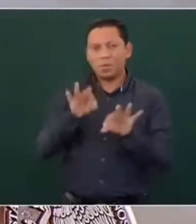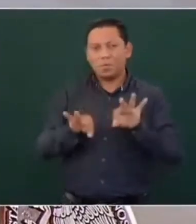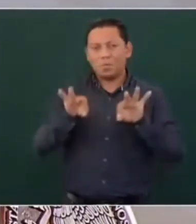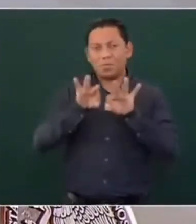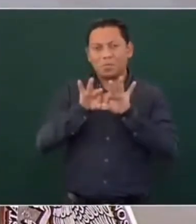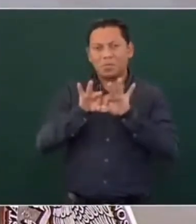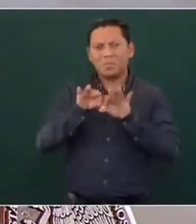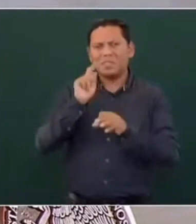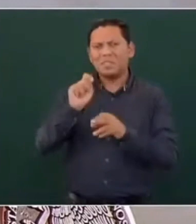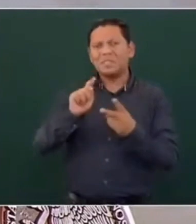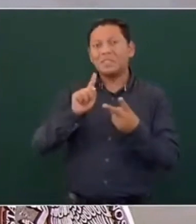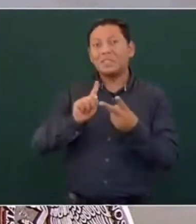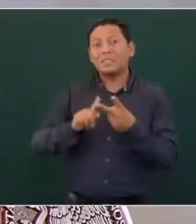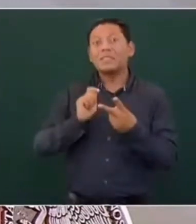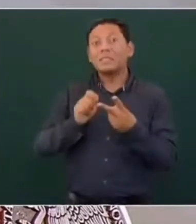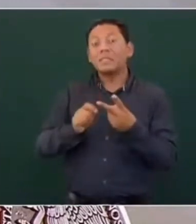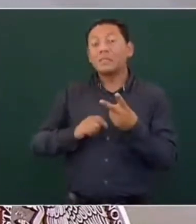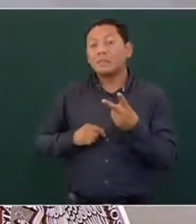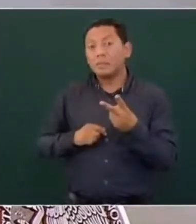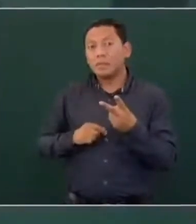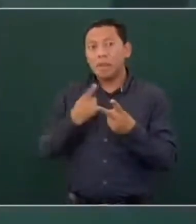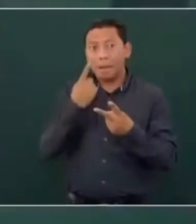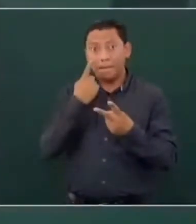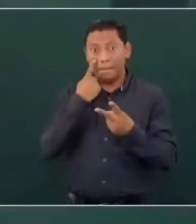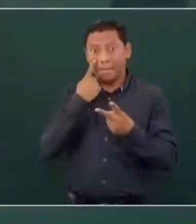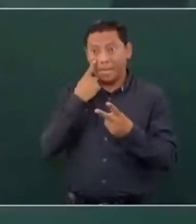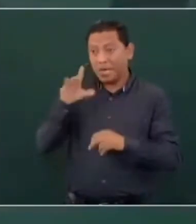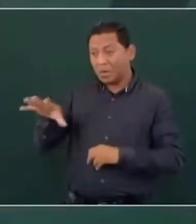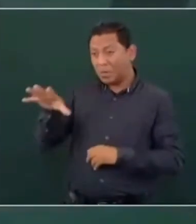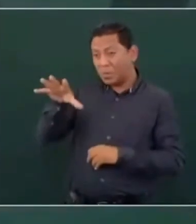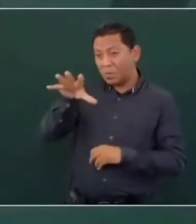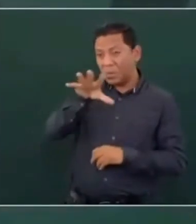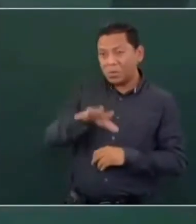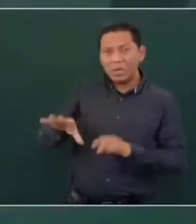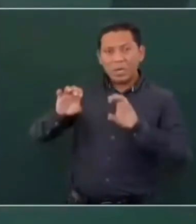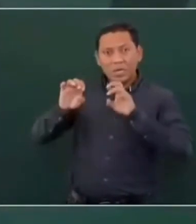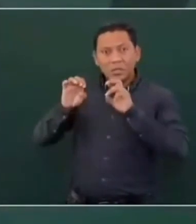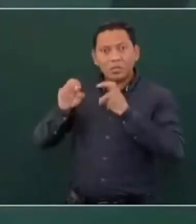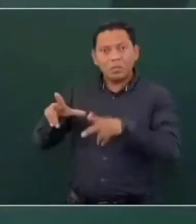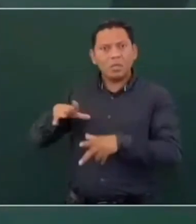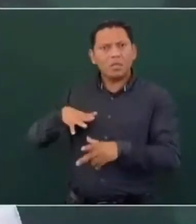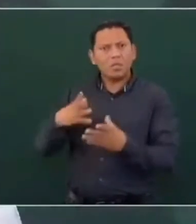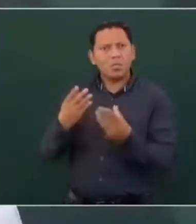ha sido la labor de las iglesias en Chiapas.